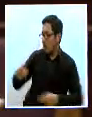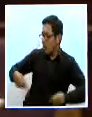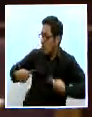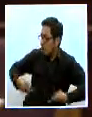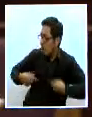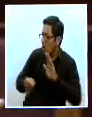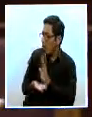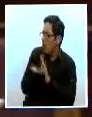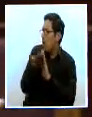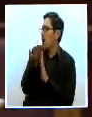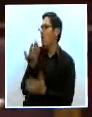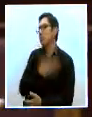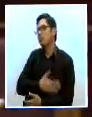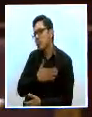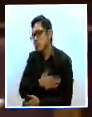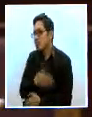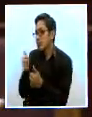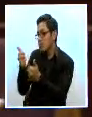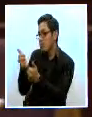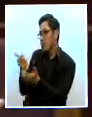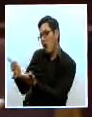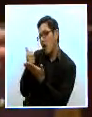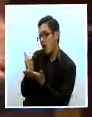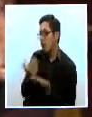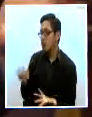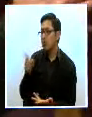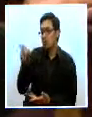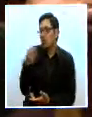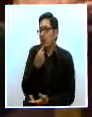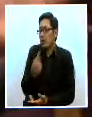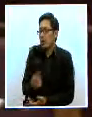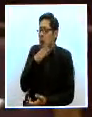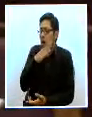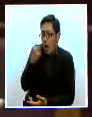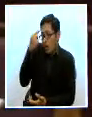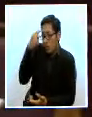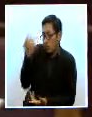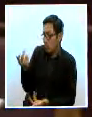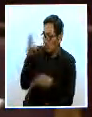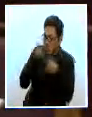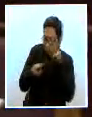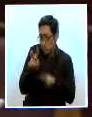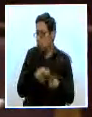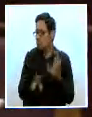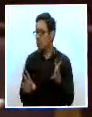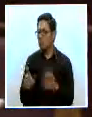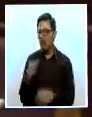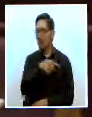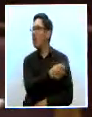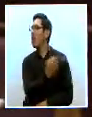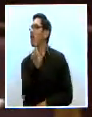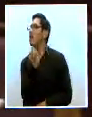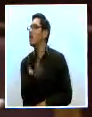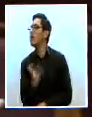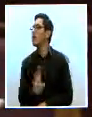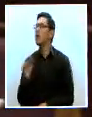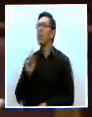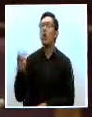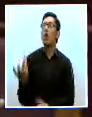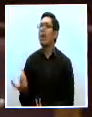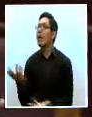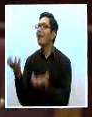lo iba a revisar Por eso tenemos el 23 unos talleres y ya salen alguien por ahí a decir que no que que es con ganas de buscar